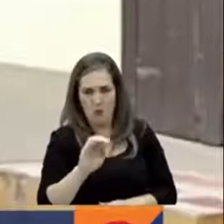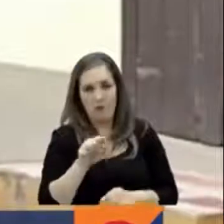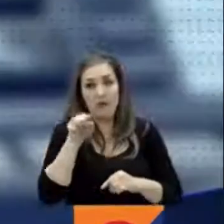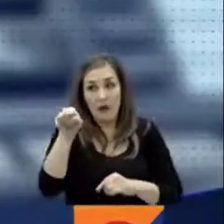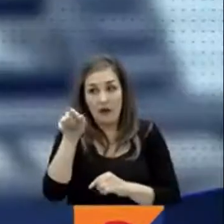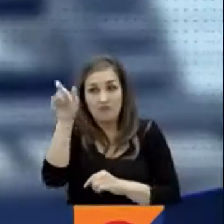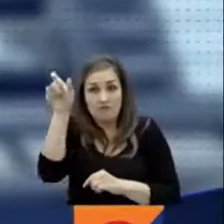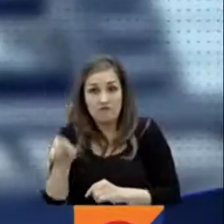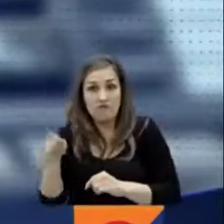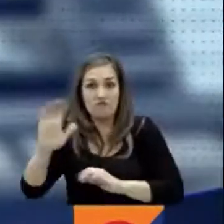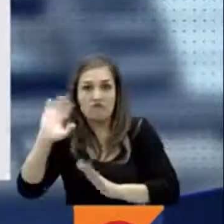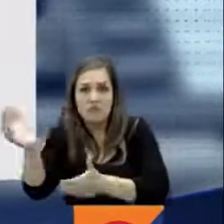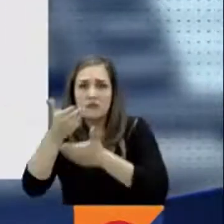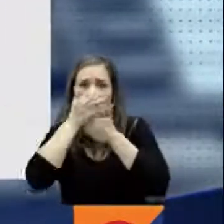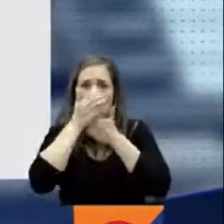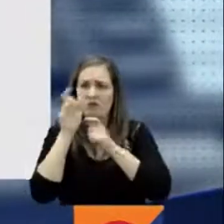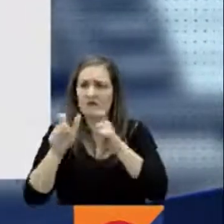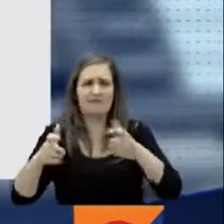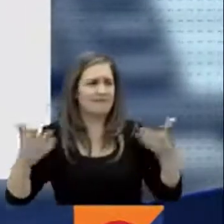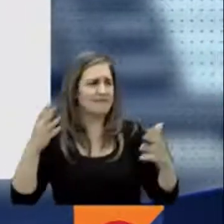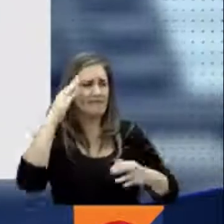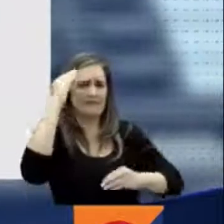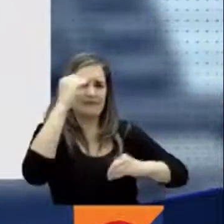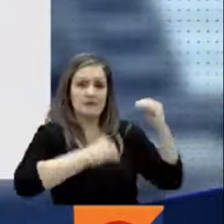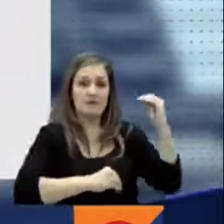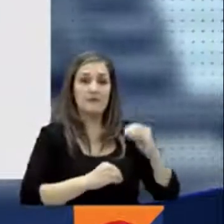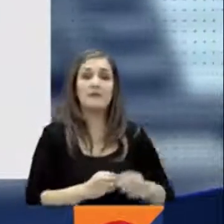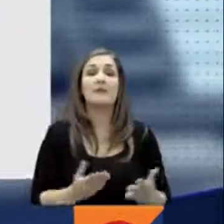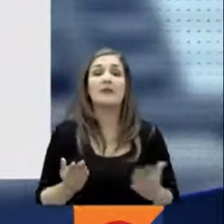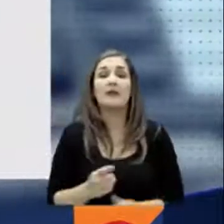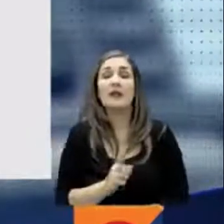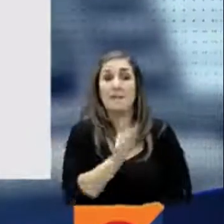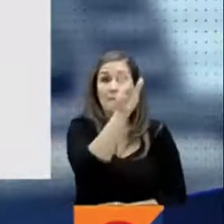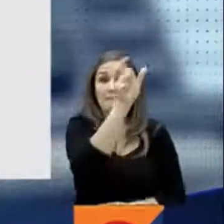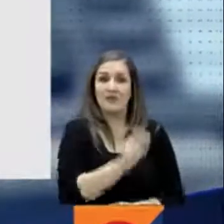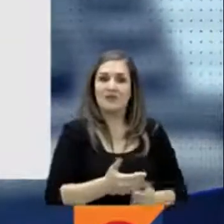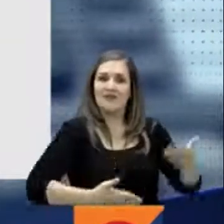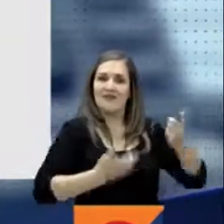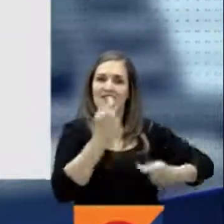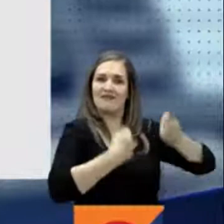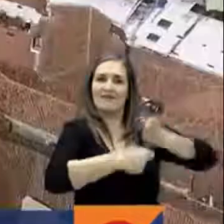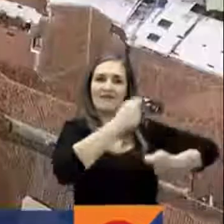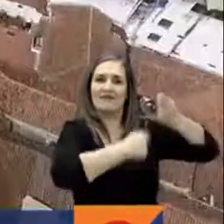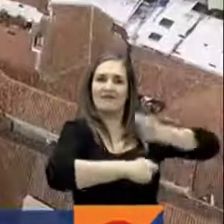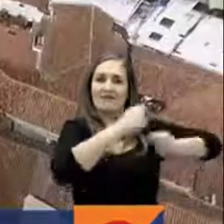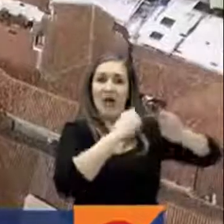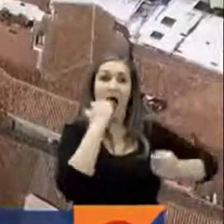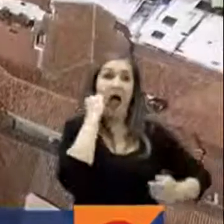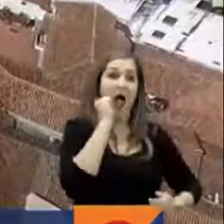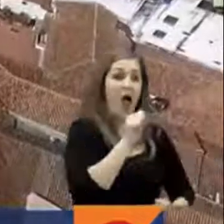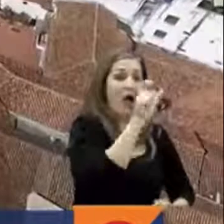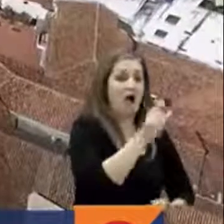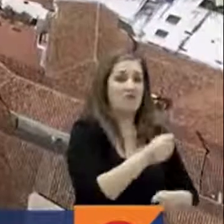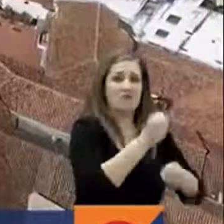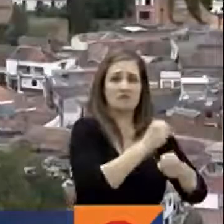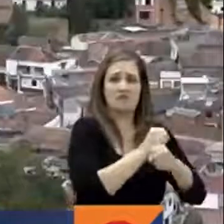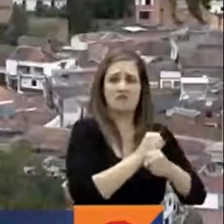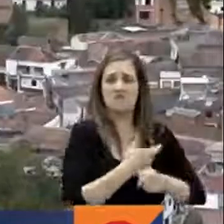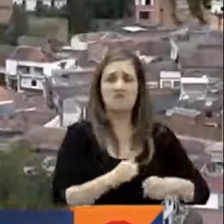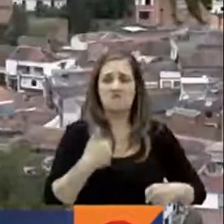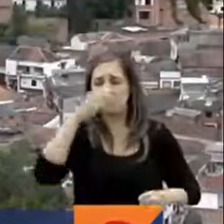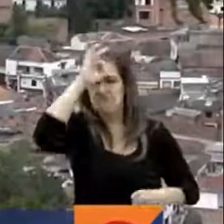este hecho. Ocurrió el día de ayer, pues donde una comerciante del municipio de Tibú muy reconocida fue interceptada por 2